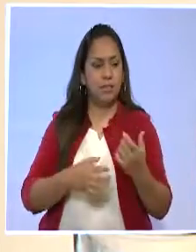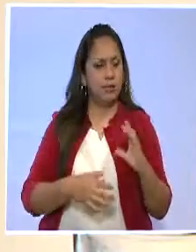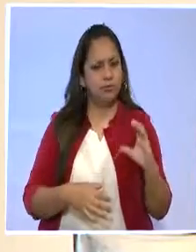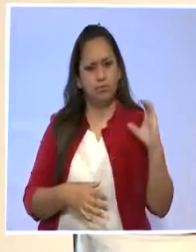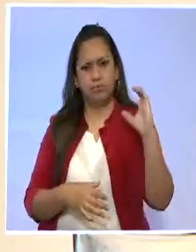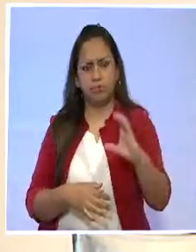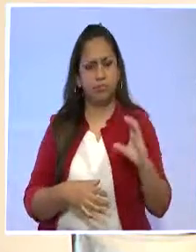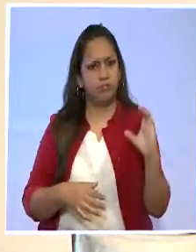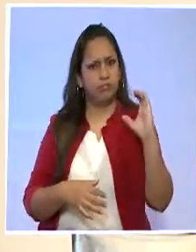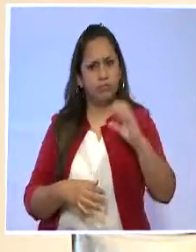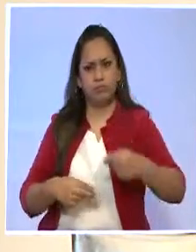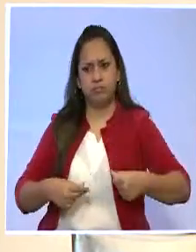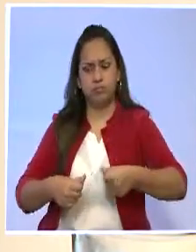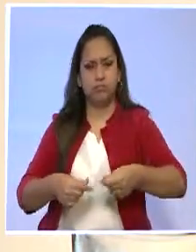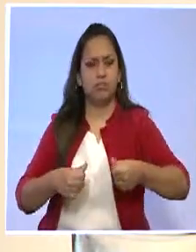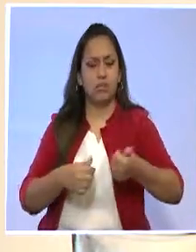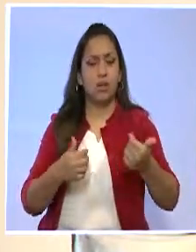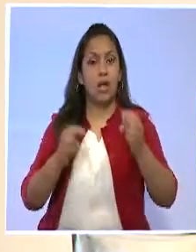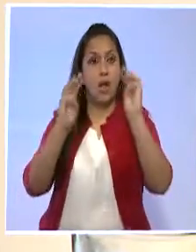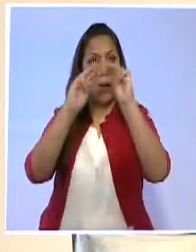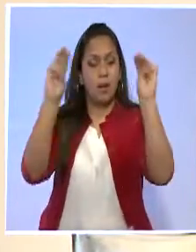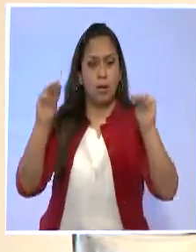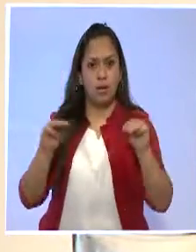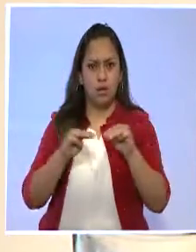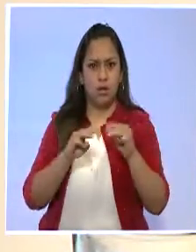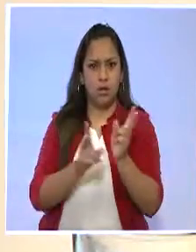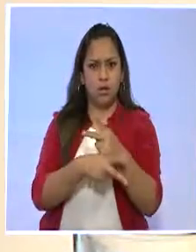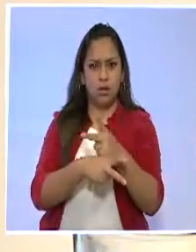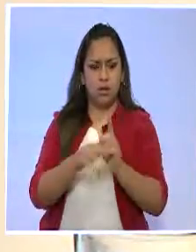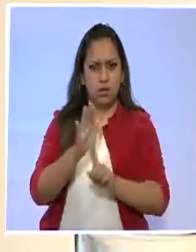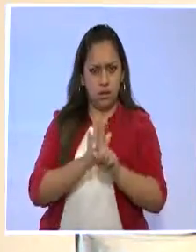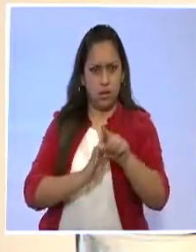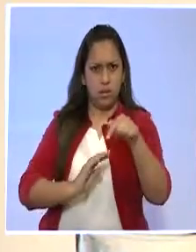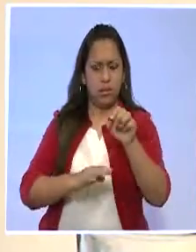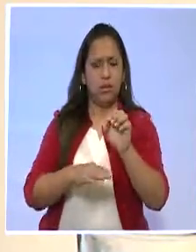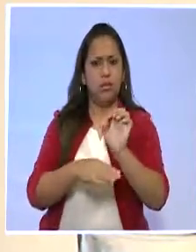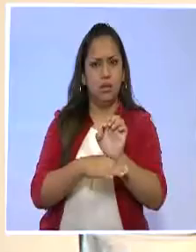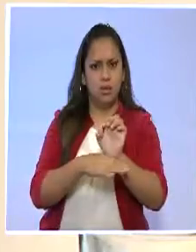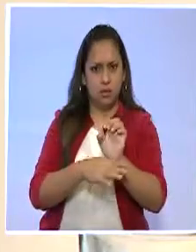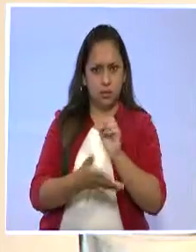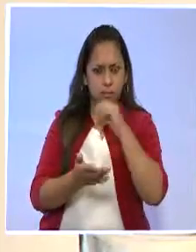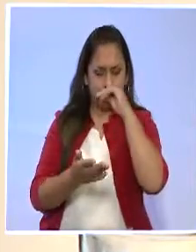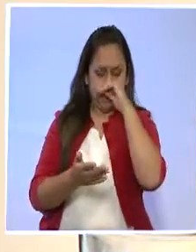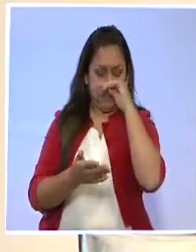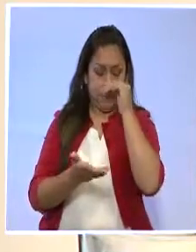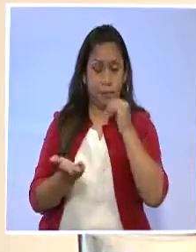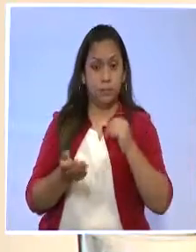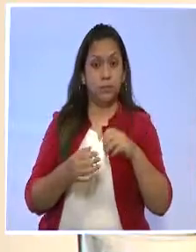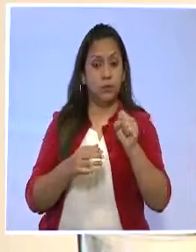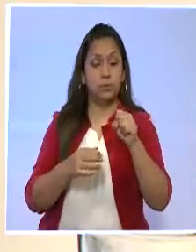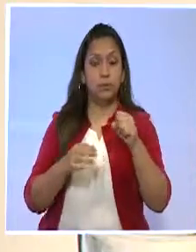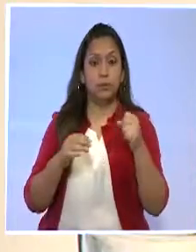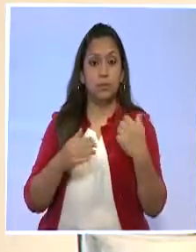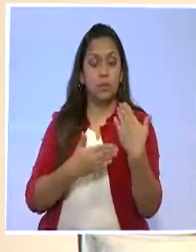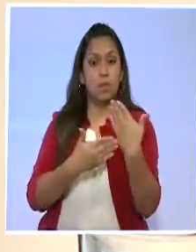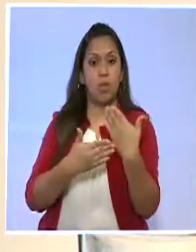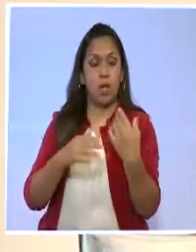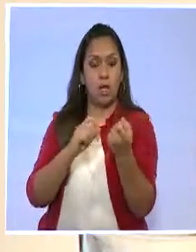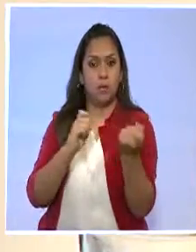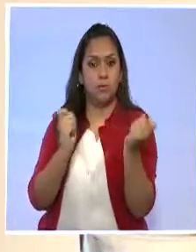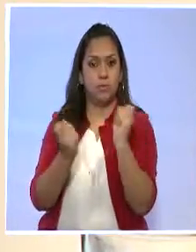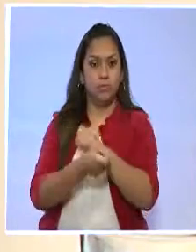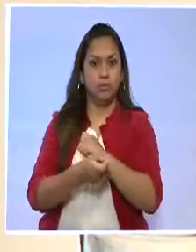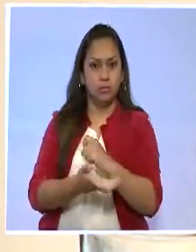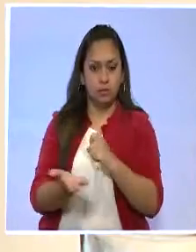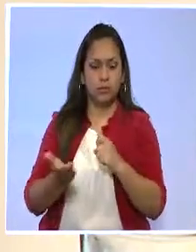objetivo el cambio de la matriz productiva que tiene que ir de la mano con este modelo económico de desarrollo es justamente hacer inversiones a